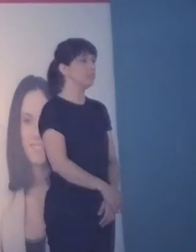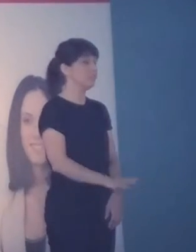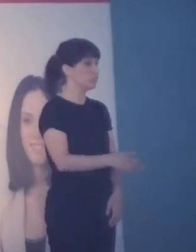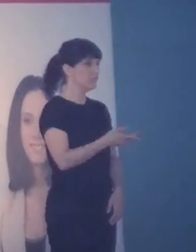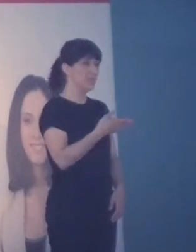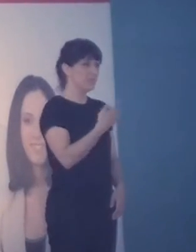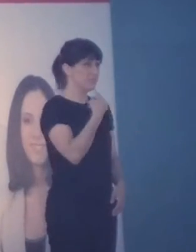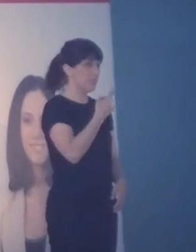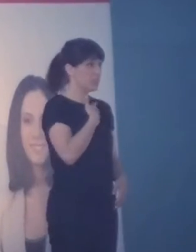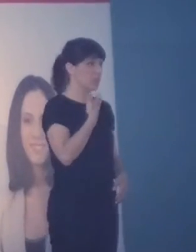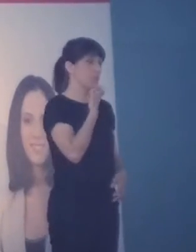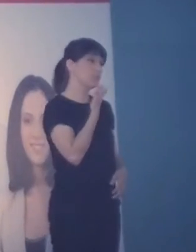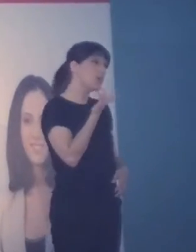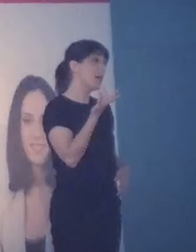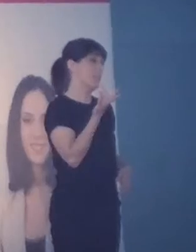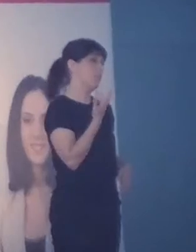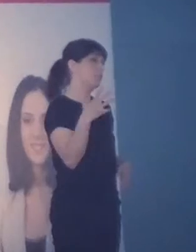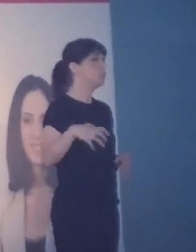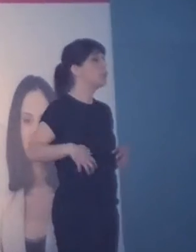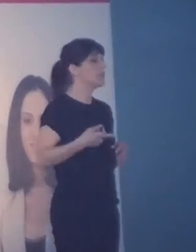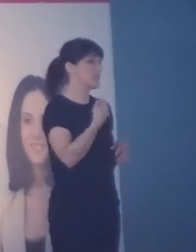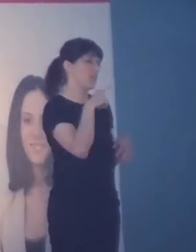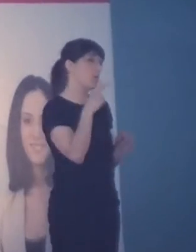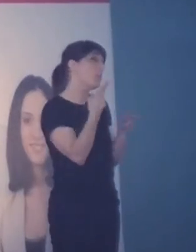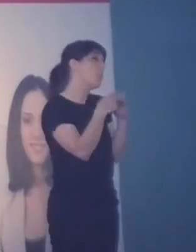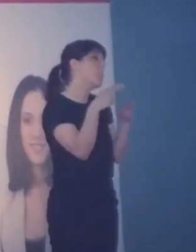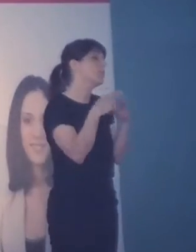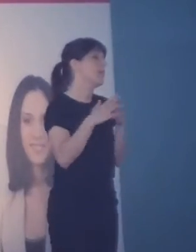Quero dicirvos que as políticas amables da burguesía,